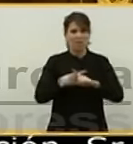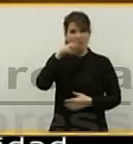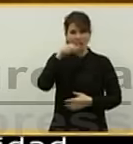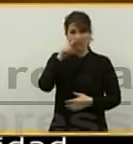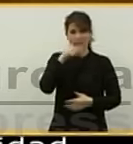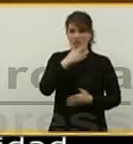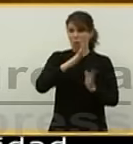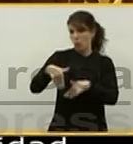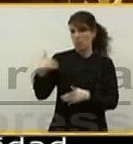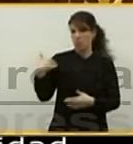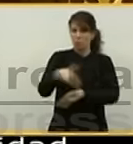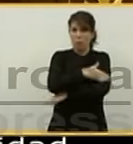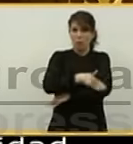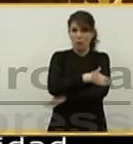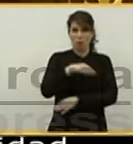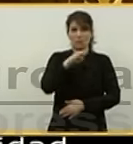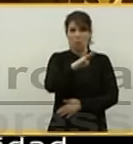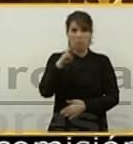presidente.